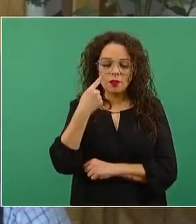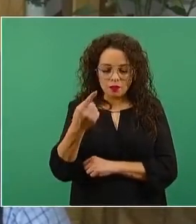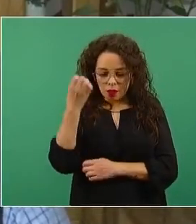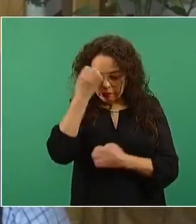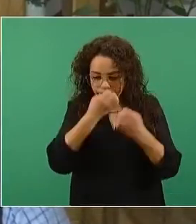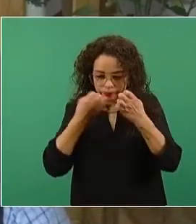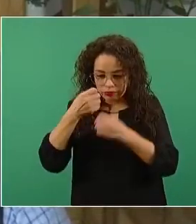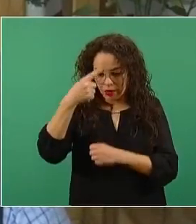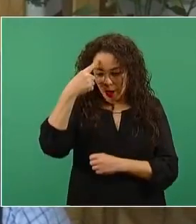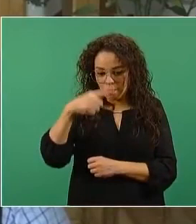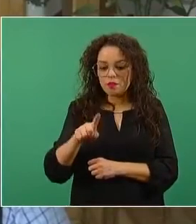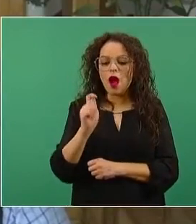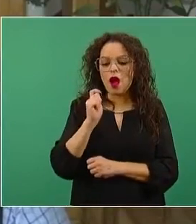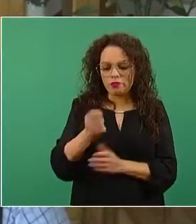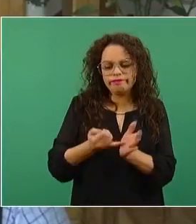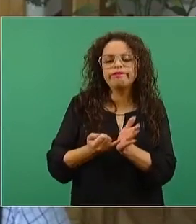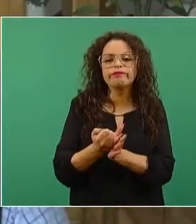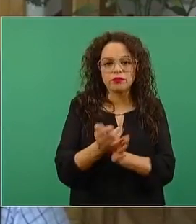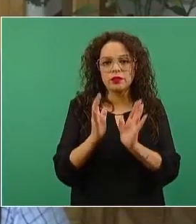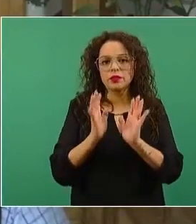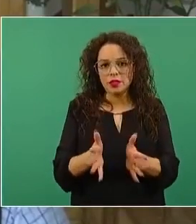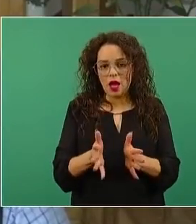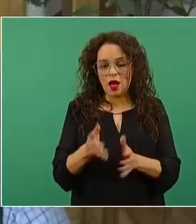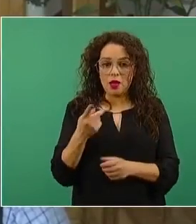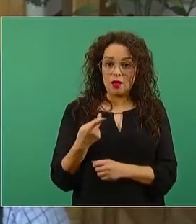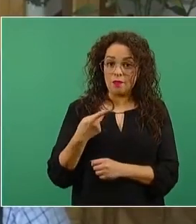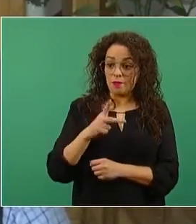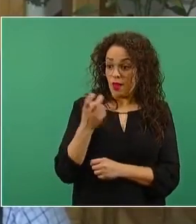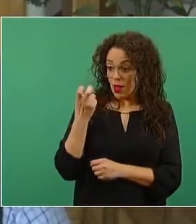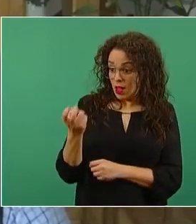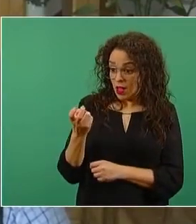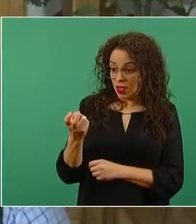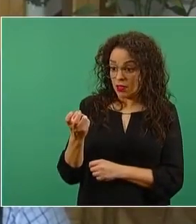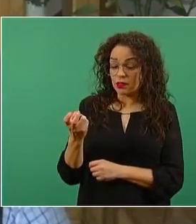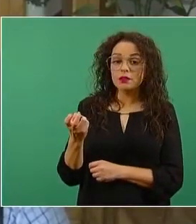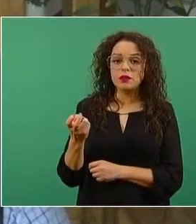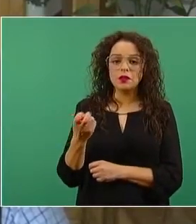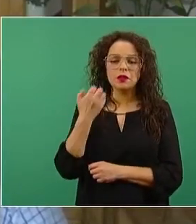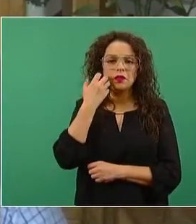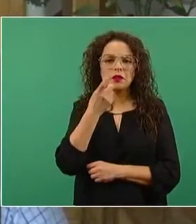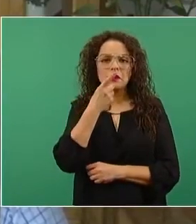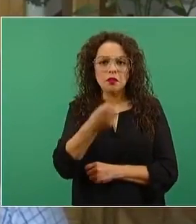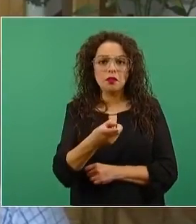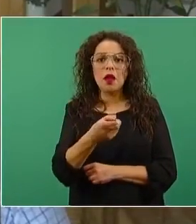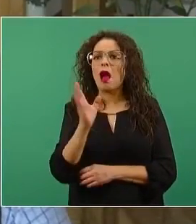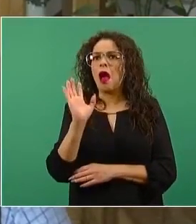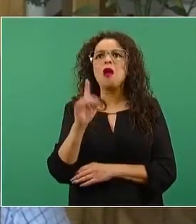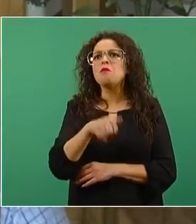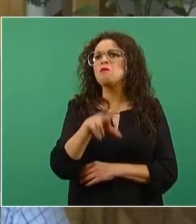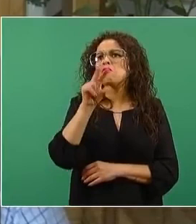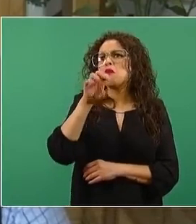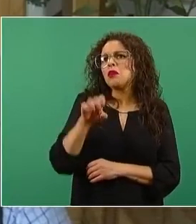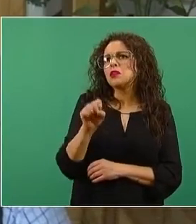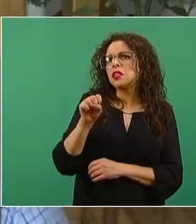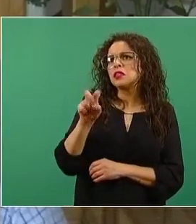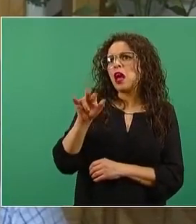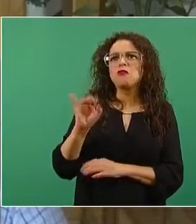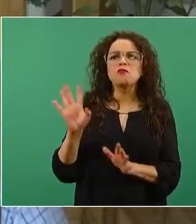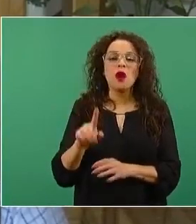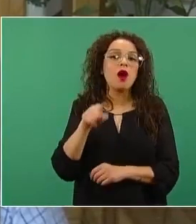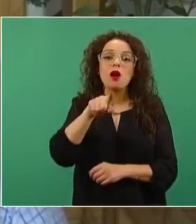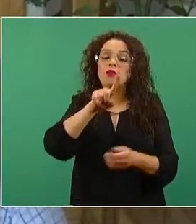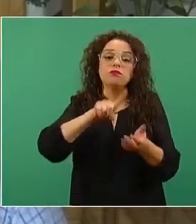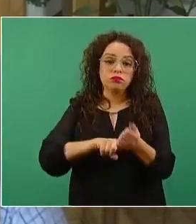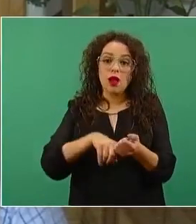La dictaminación no necesariamente va encaminada a descartar en sí el ESAVI, ¿no? El ESAVI finalmente fue un